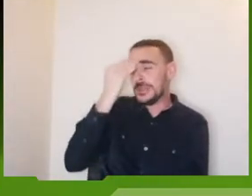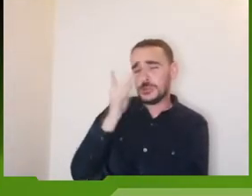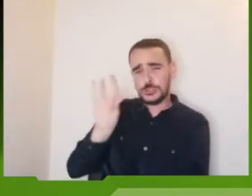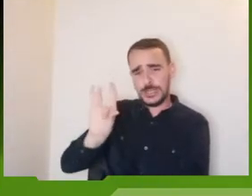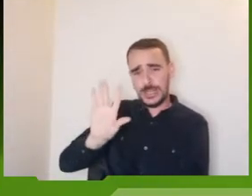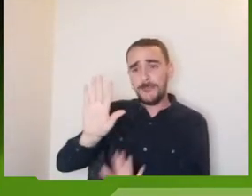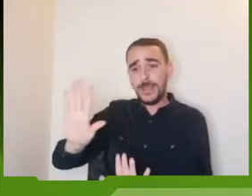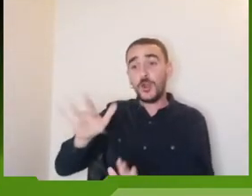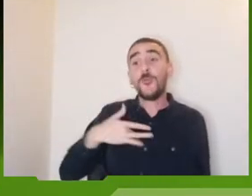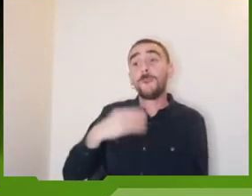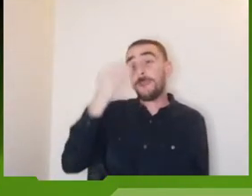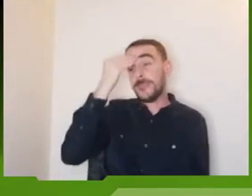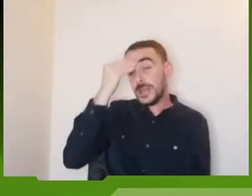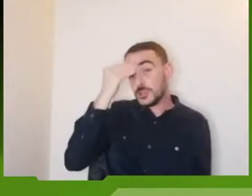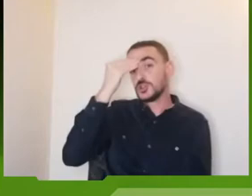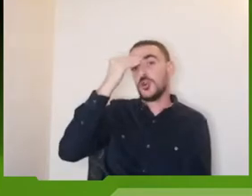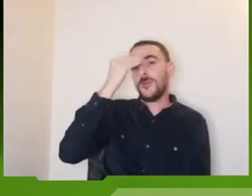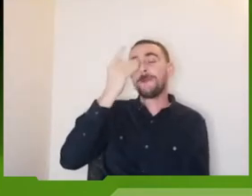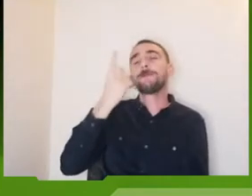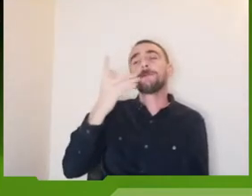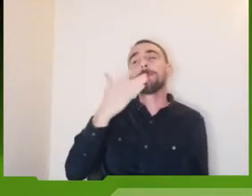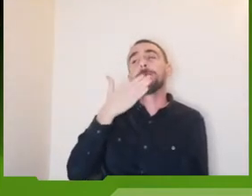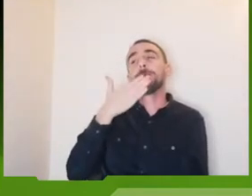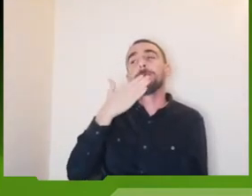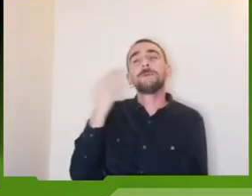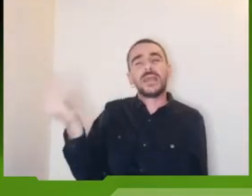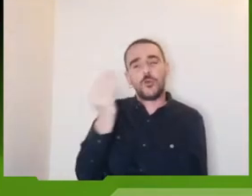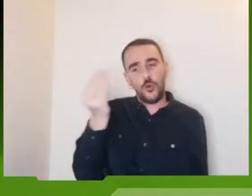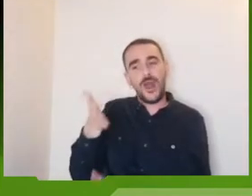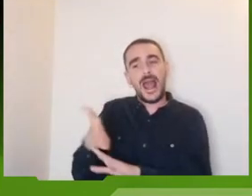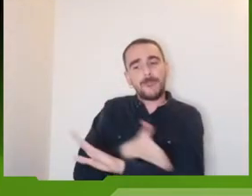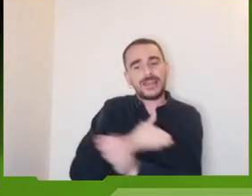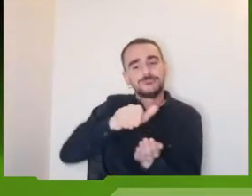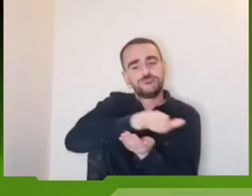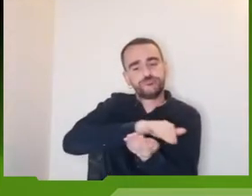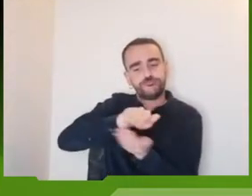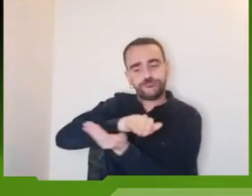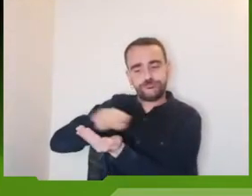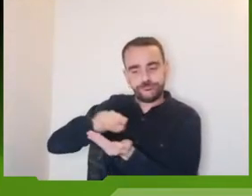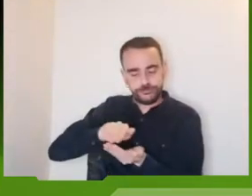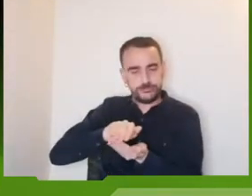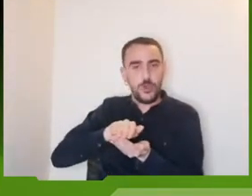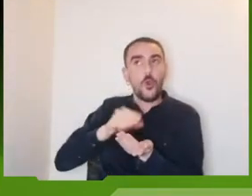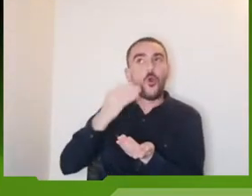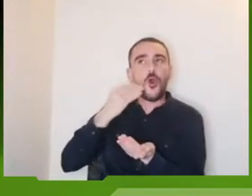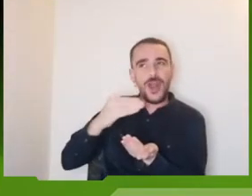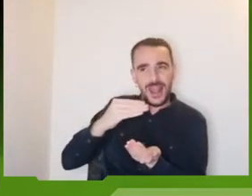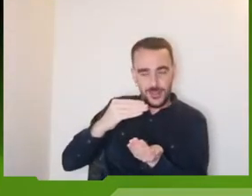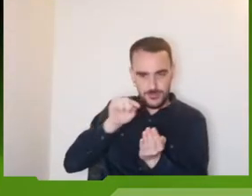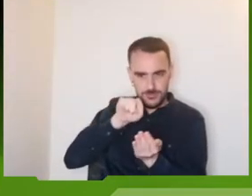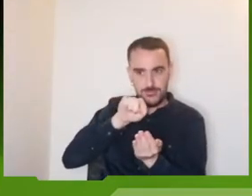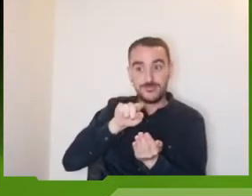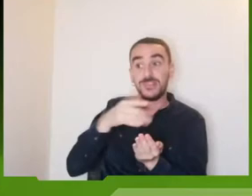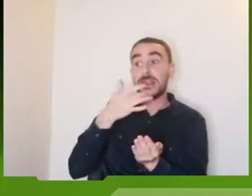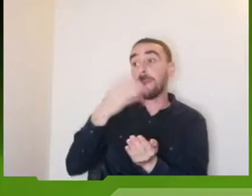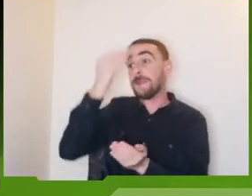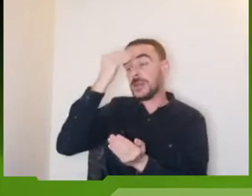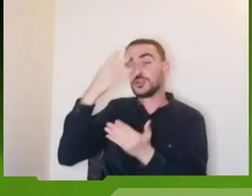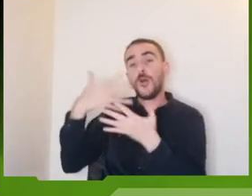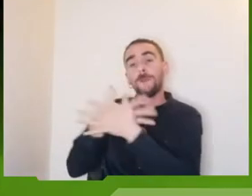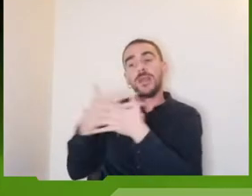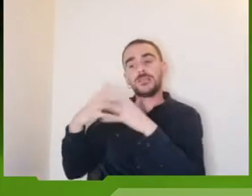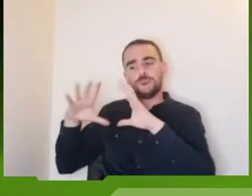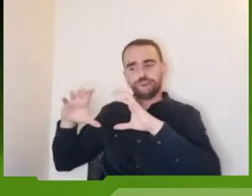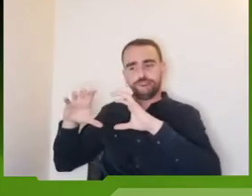sé decir, o sea, supongo que sí que se puede congelar la masa, pero creo que, bueno,